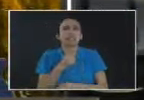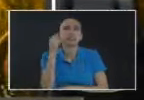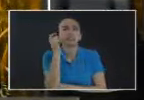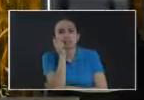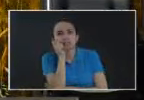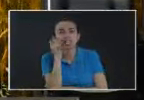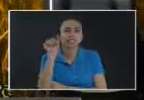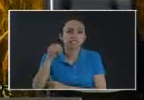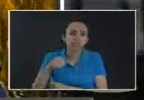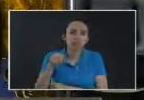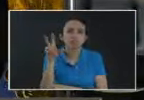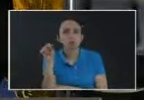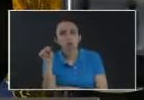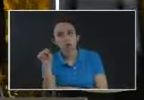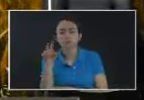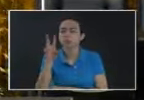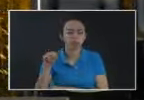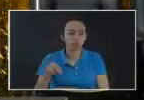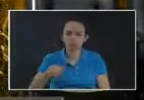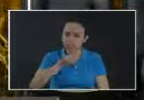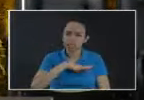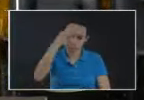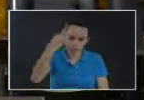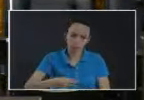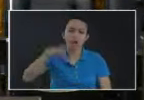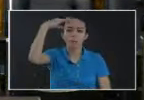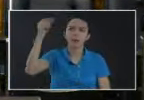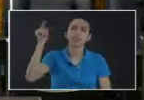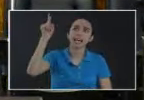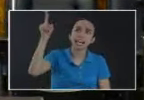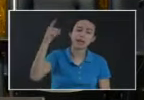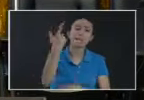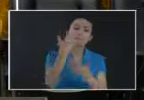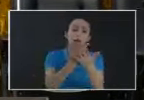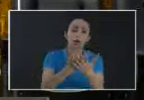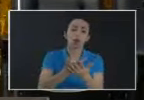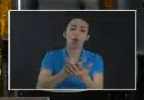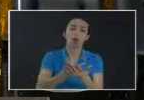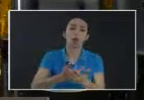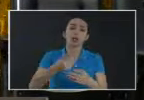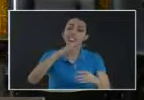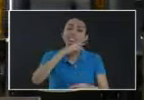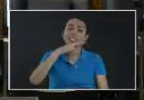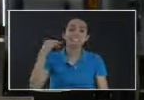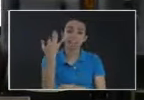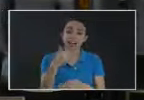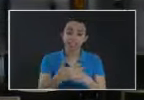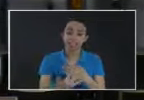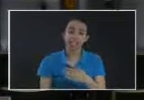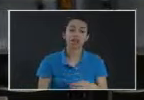Es él. El que pagó precio de sangre en la cruz del Calvario por ti y por mí.